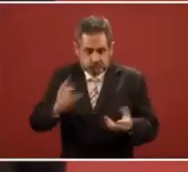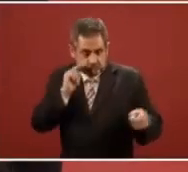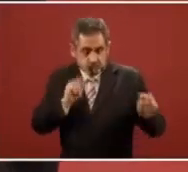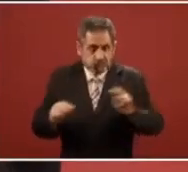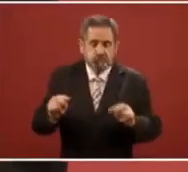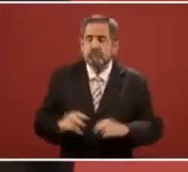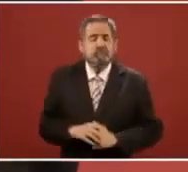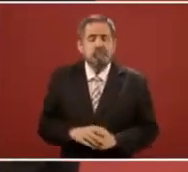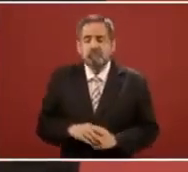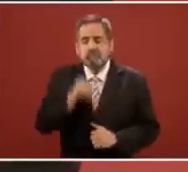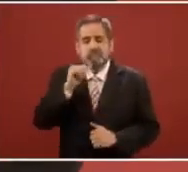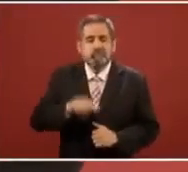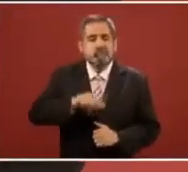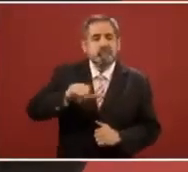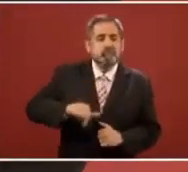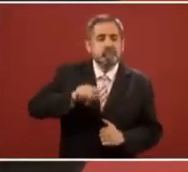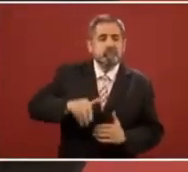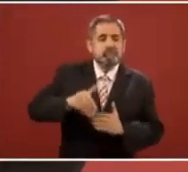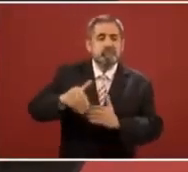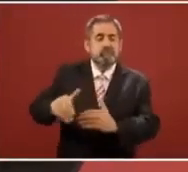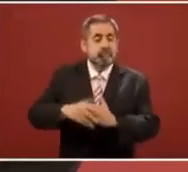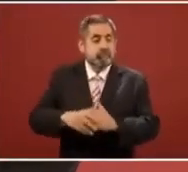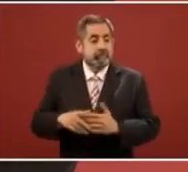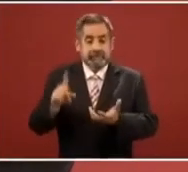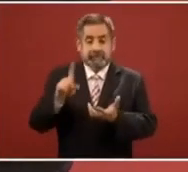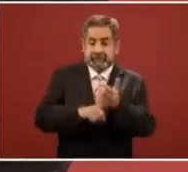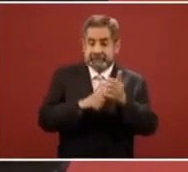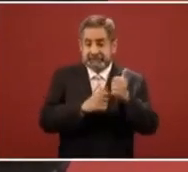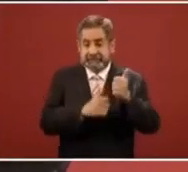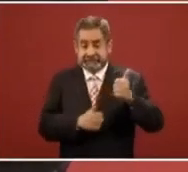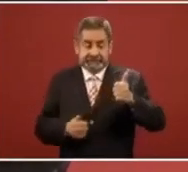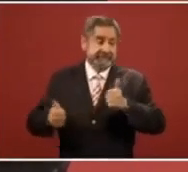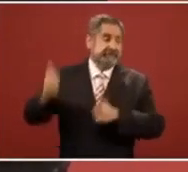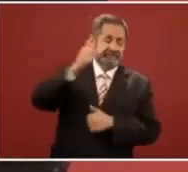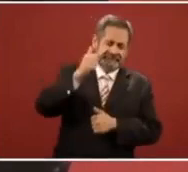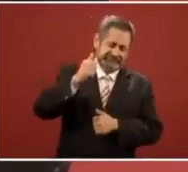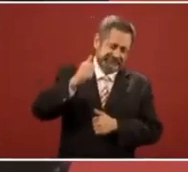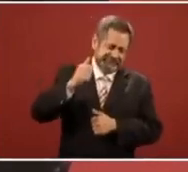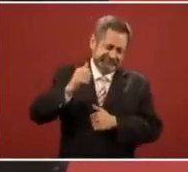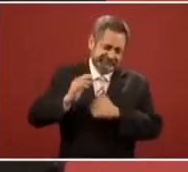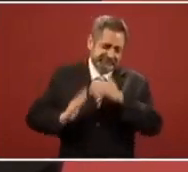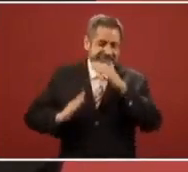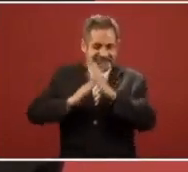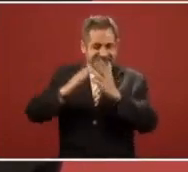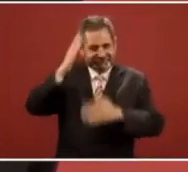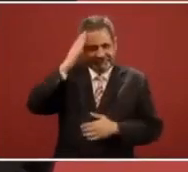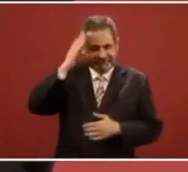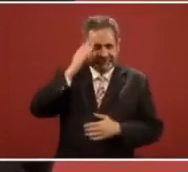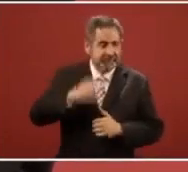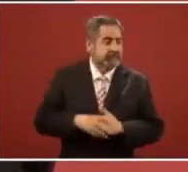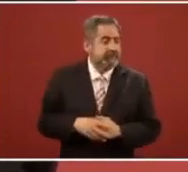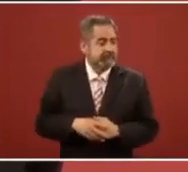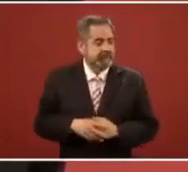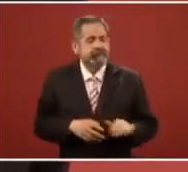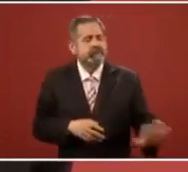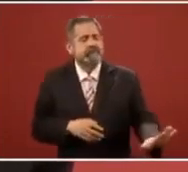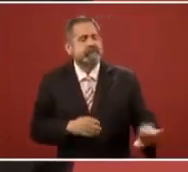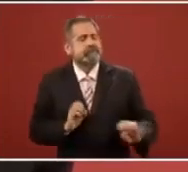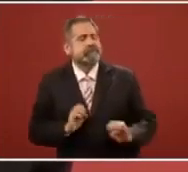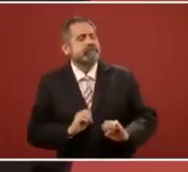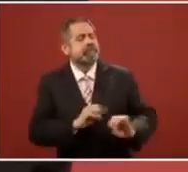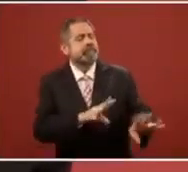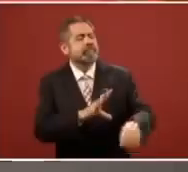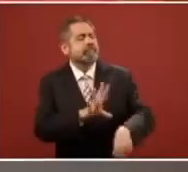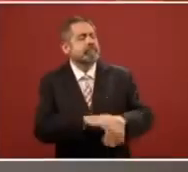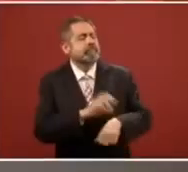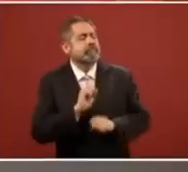y llegaba hasta la última instancia y ya era cosa juzgada.